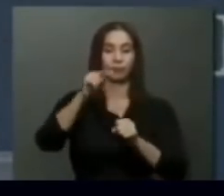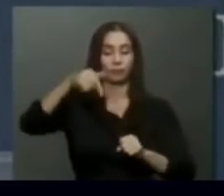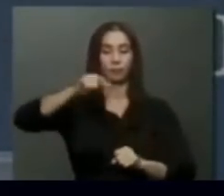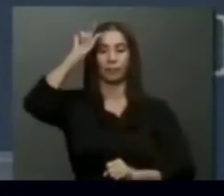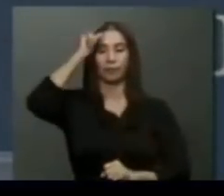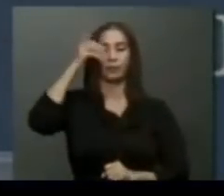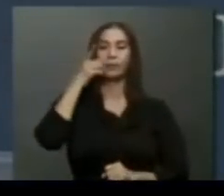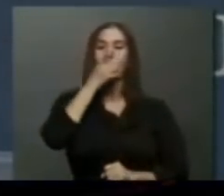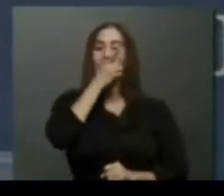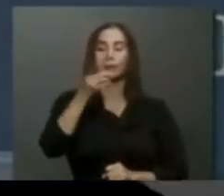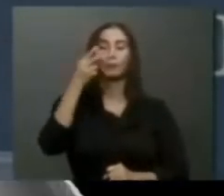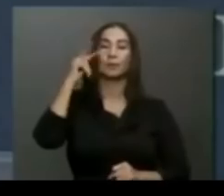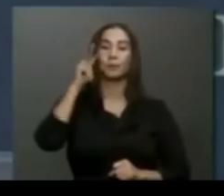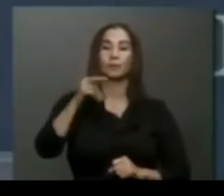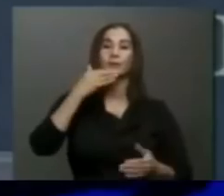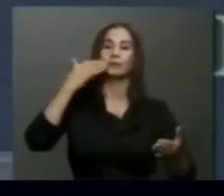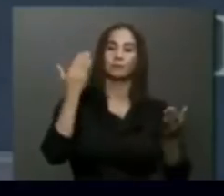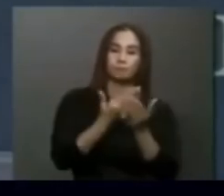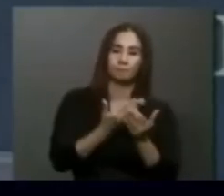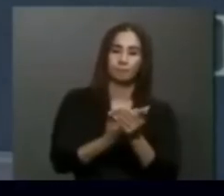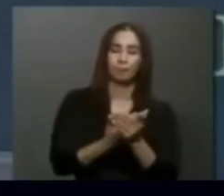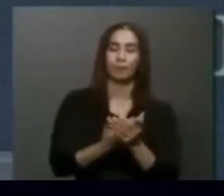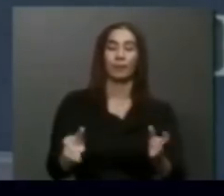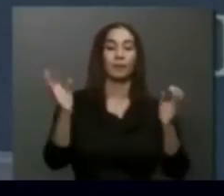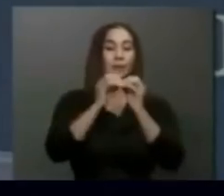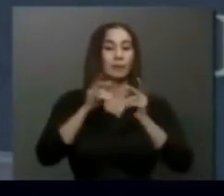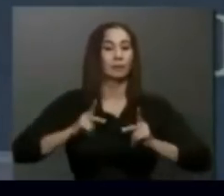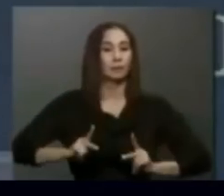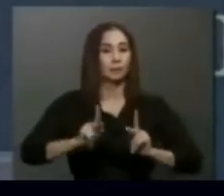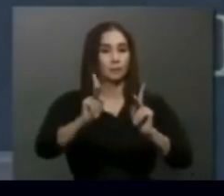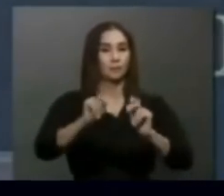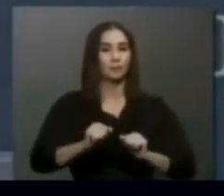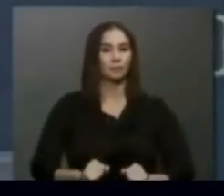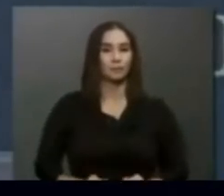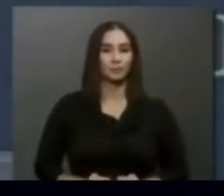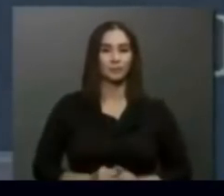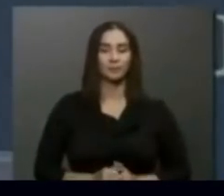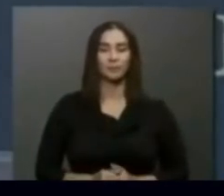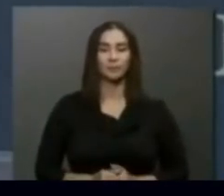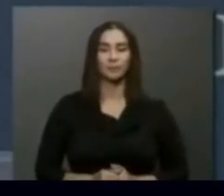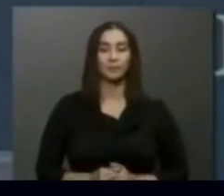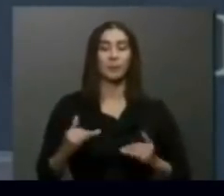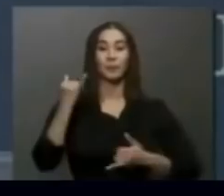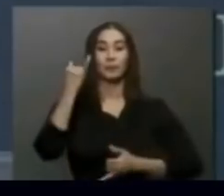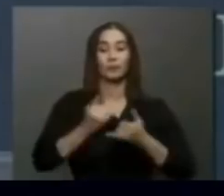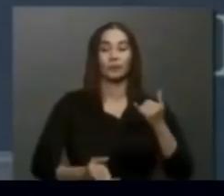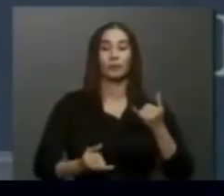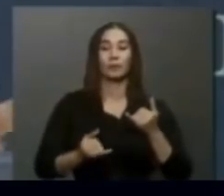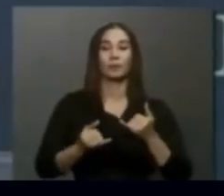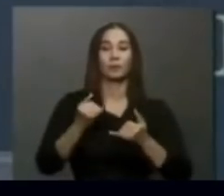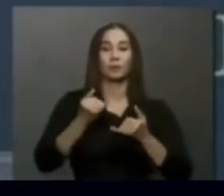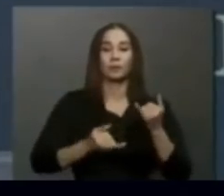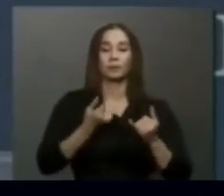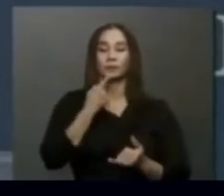gobierno dominicano, con la visión de bienestar y de grandes oportunidades de crecimiento humano. Finalmente, quisiera